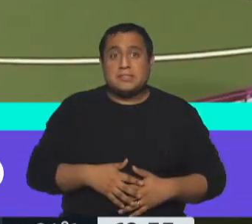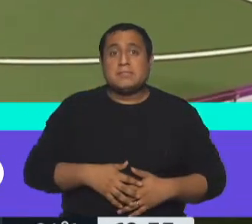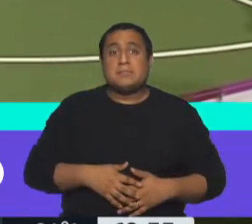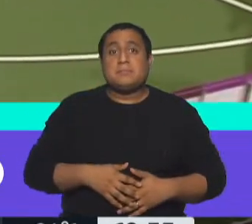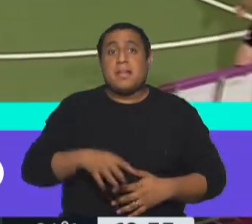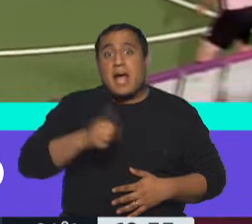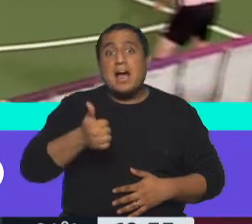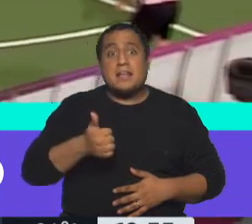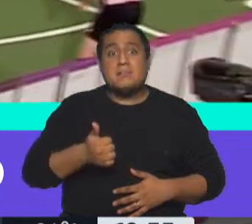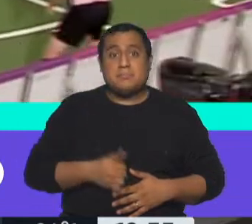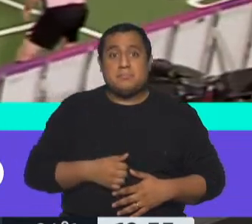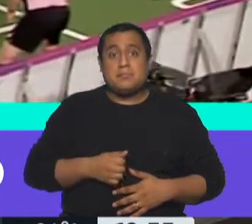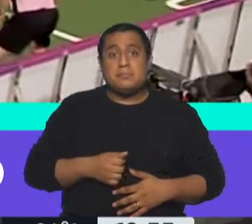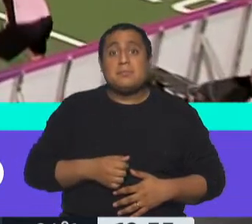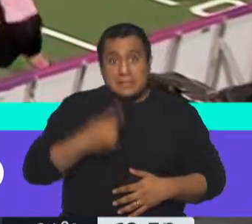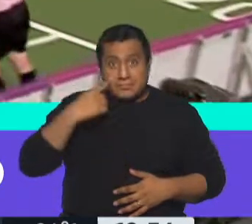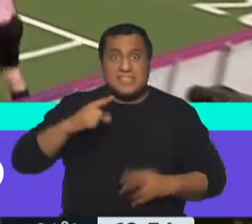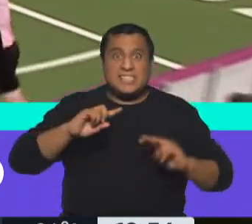selección siendo semifinalista,